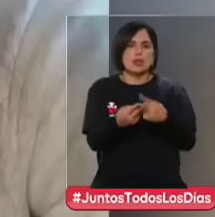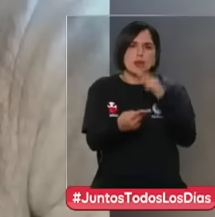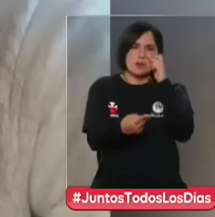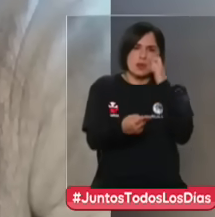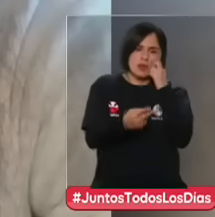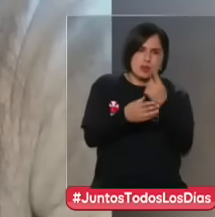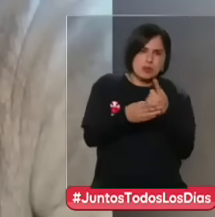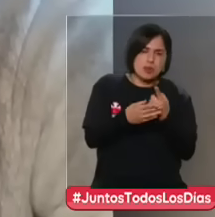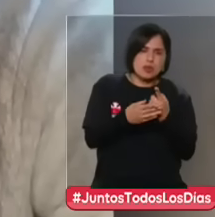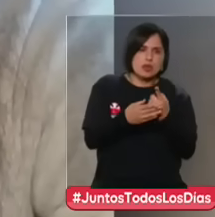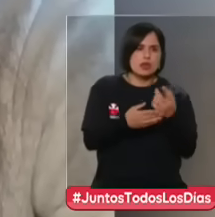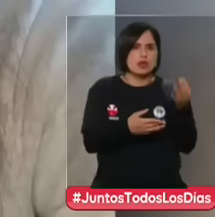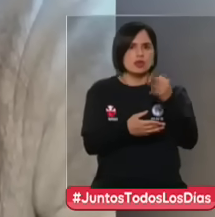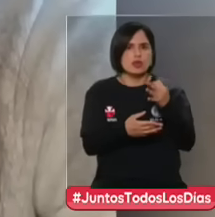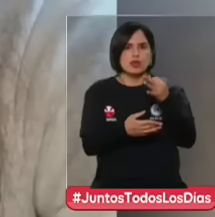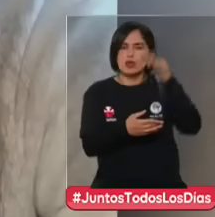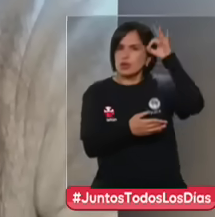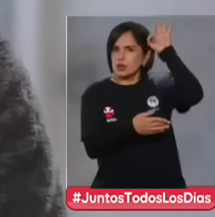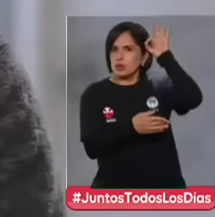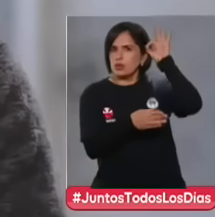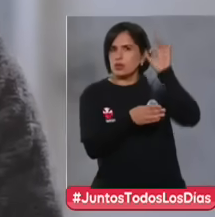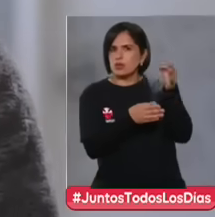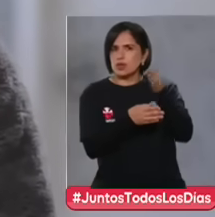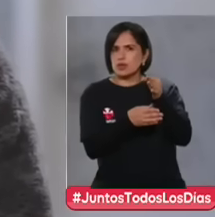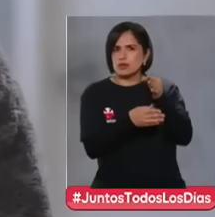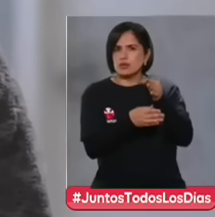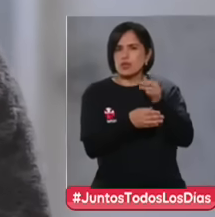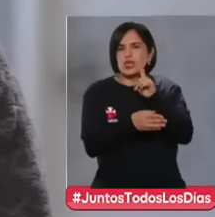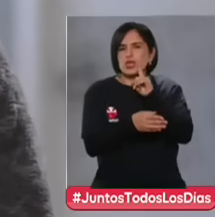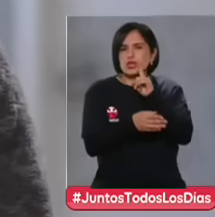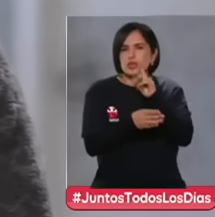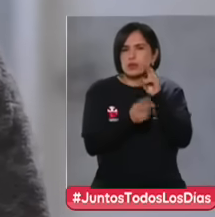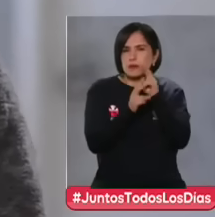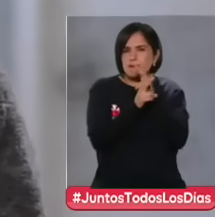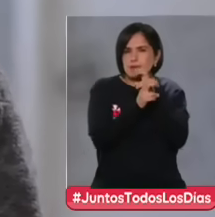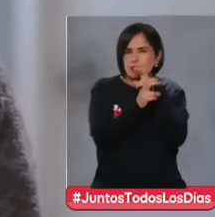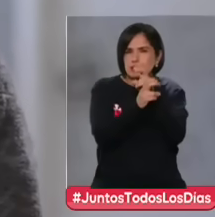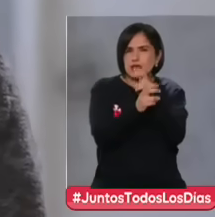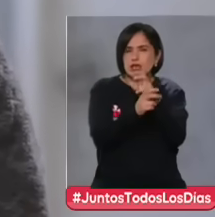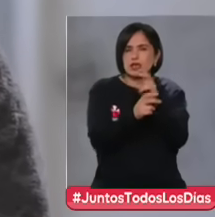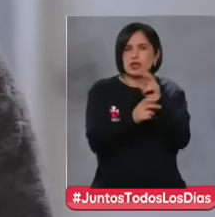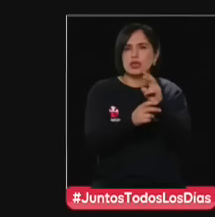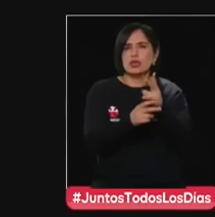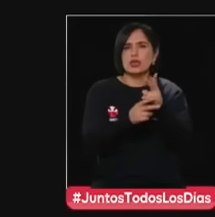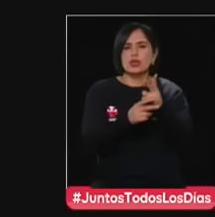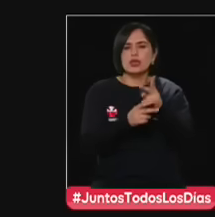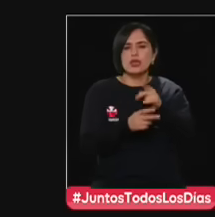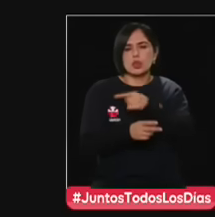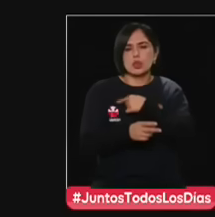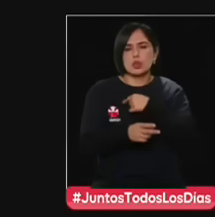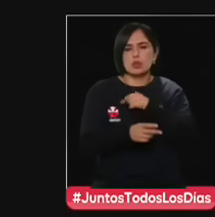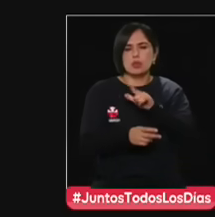Entonces llega un neurocirujano y me dice, lo que pasa es que al parecer la niña tiene una bacteria que se llama Guillain-Barré.